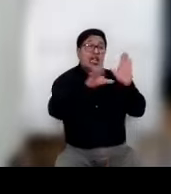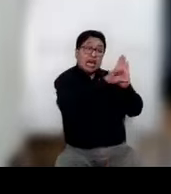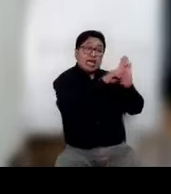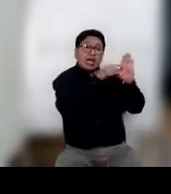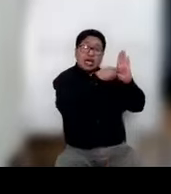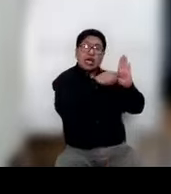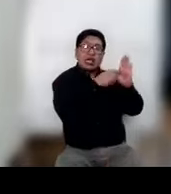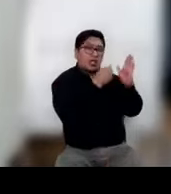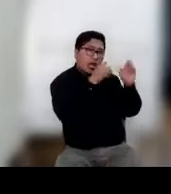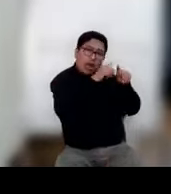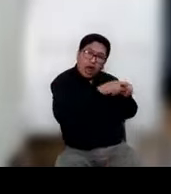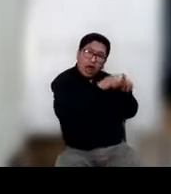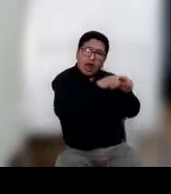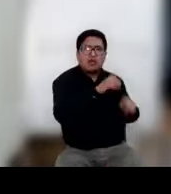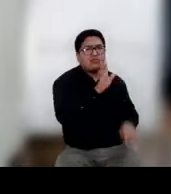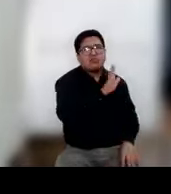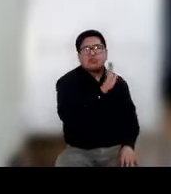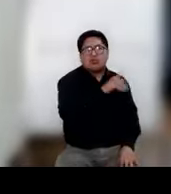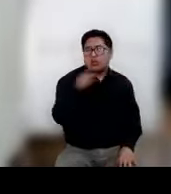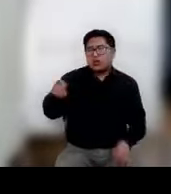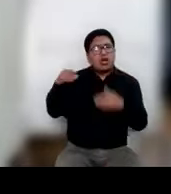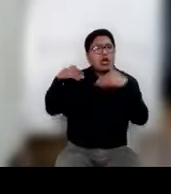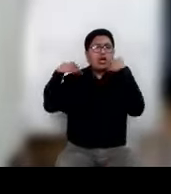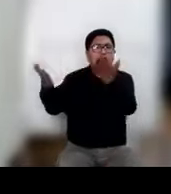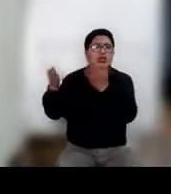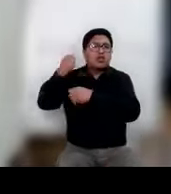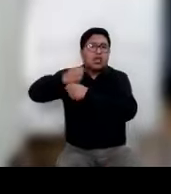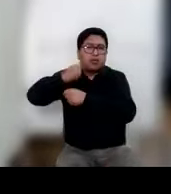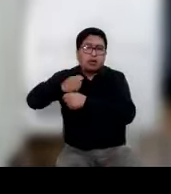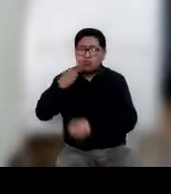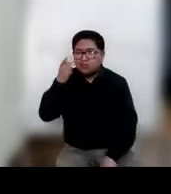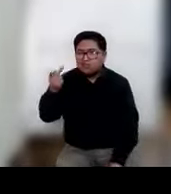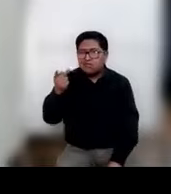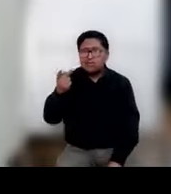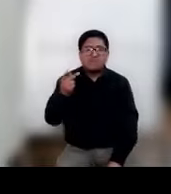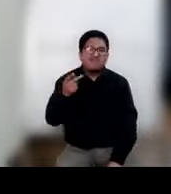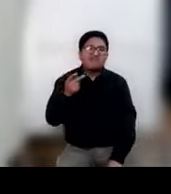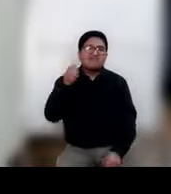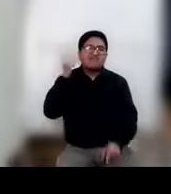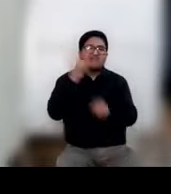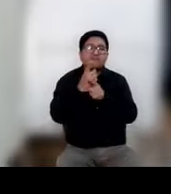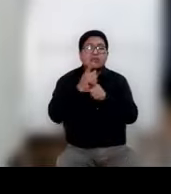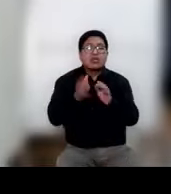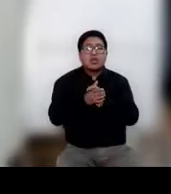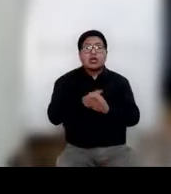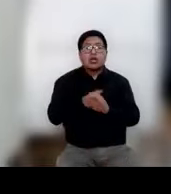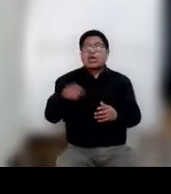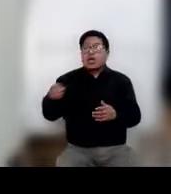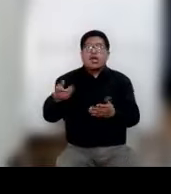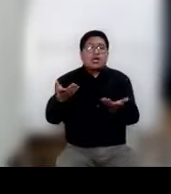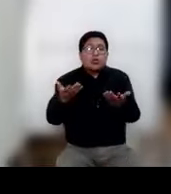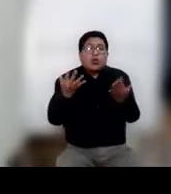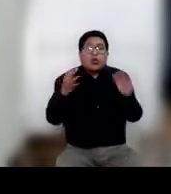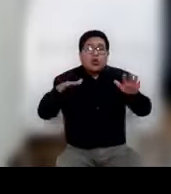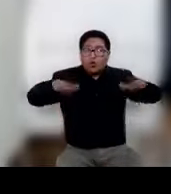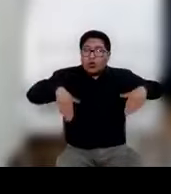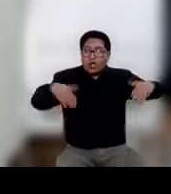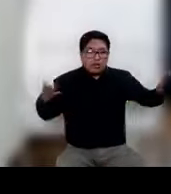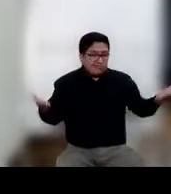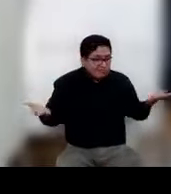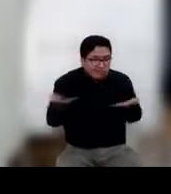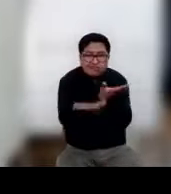que él ya han dicho y por eso es que a partir de eso ya no han movido más nada porque no les dieron espacio a un diálogo yo